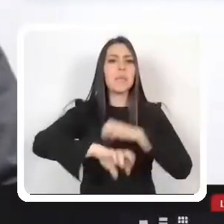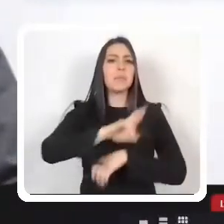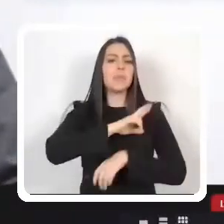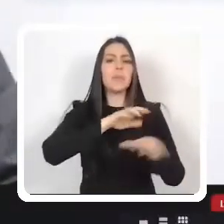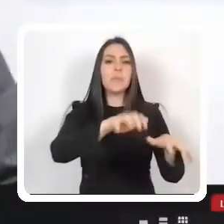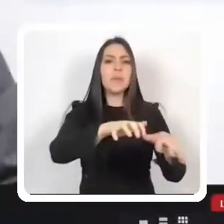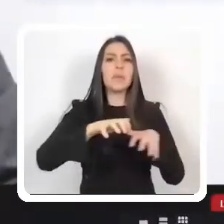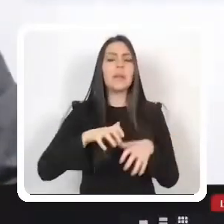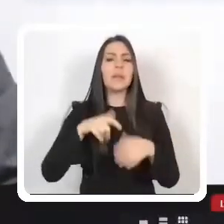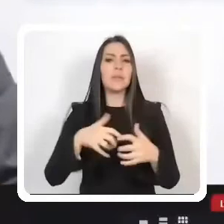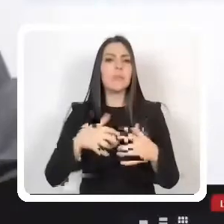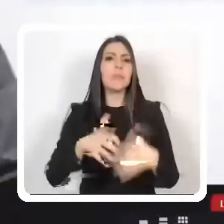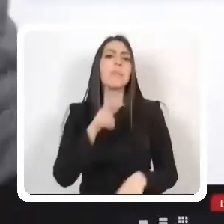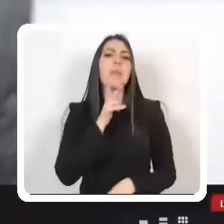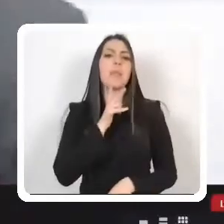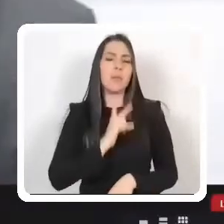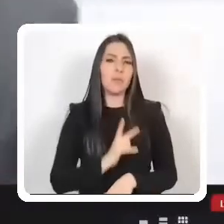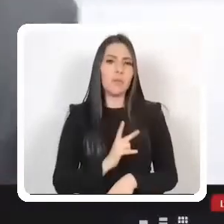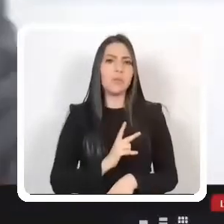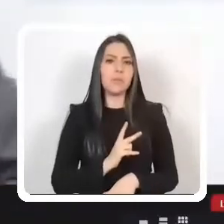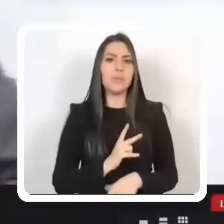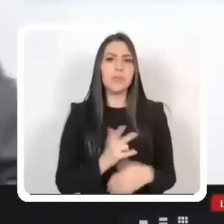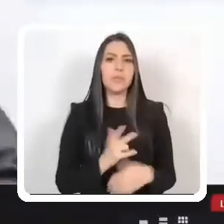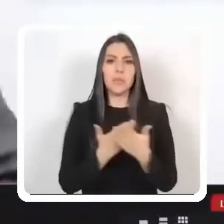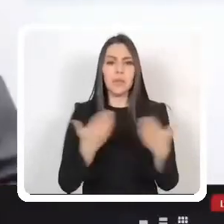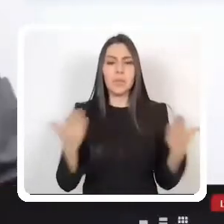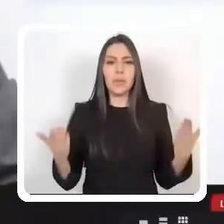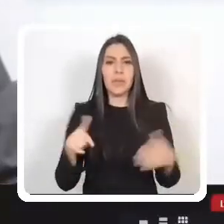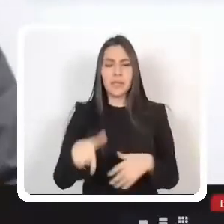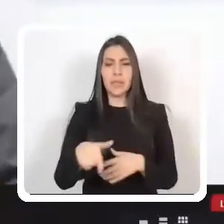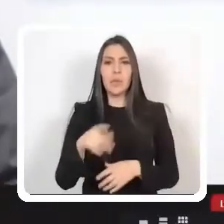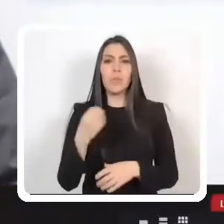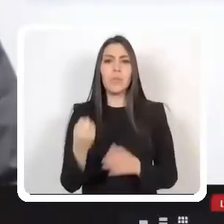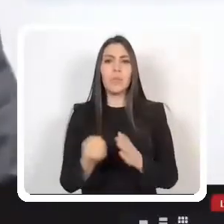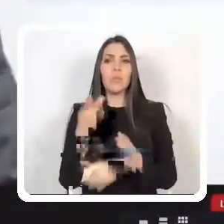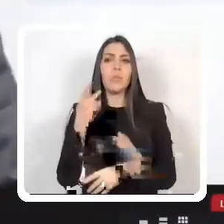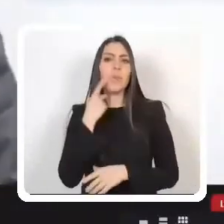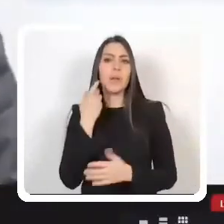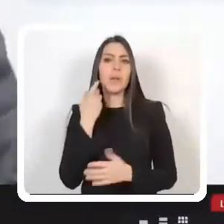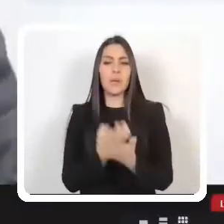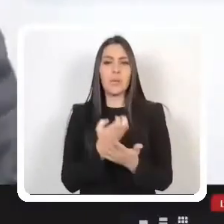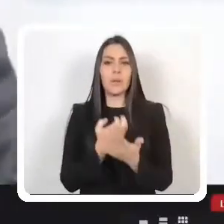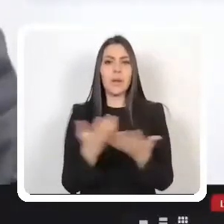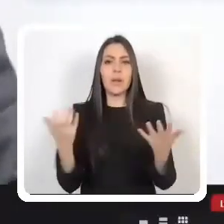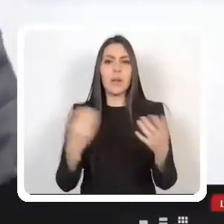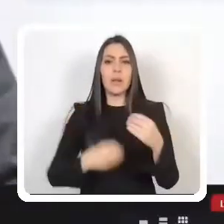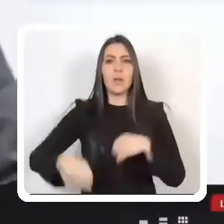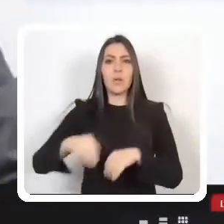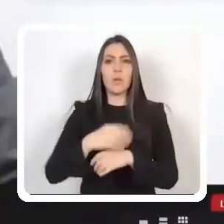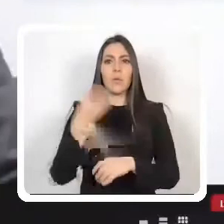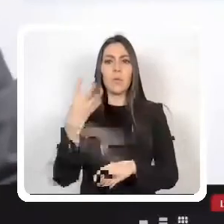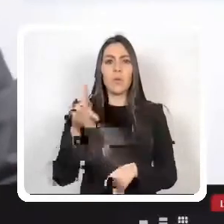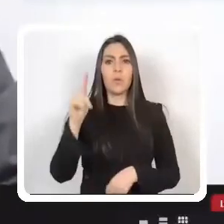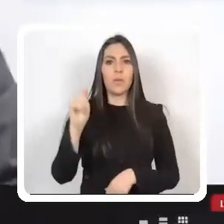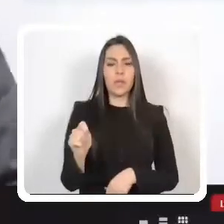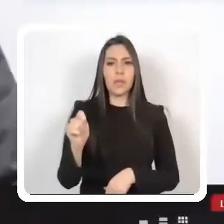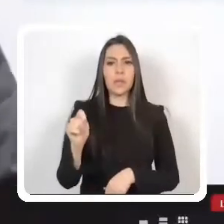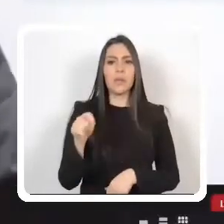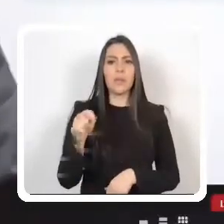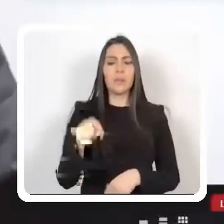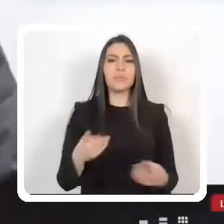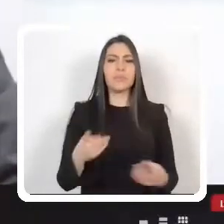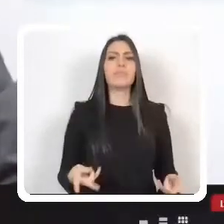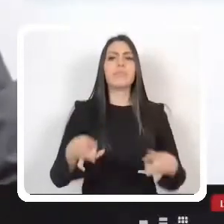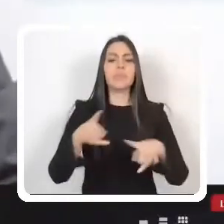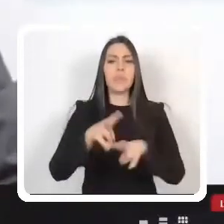estos momentos, con esta nueva política económica que emprende la Cuarta Transformación, se ha podido revertir,